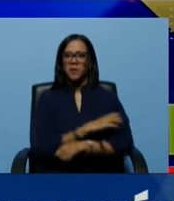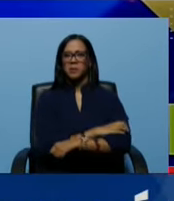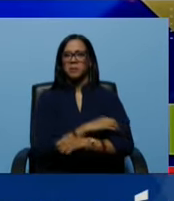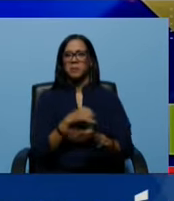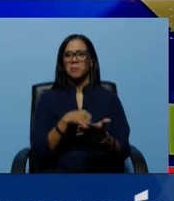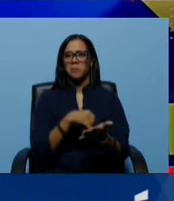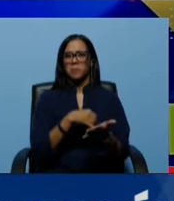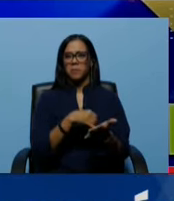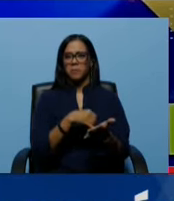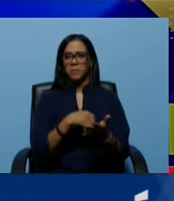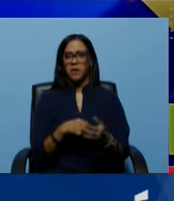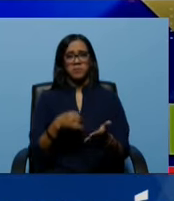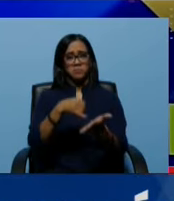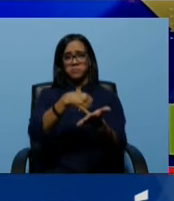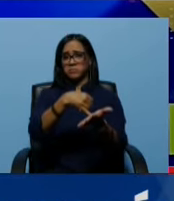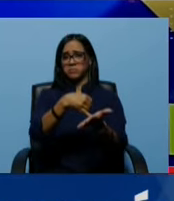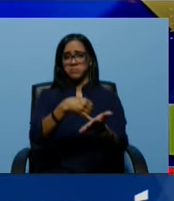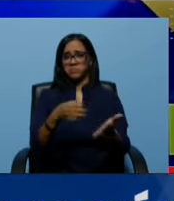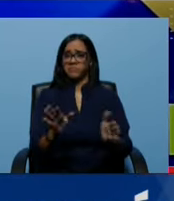Al final resultó pataruco.